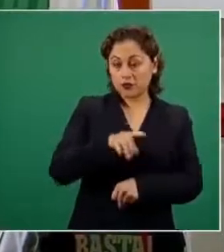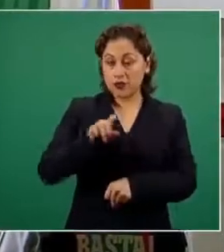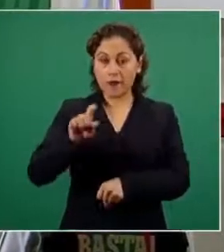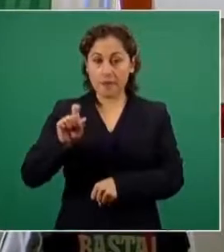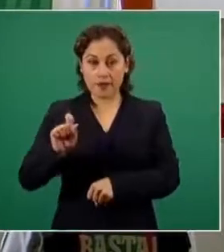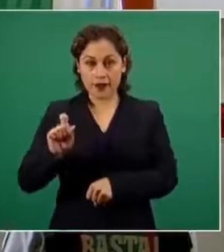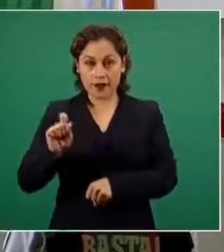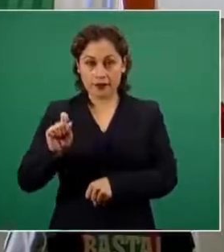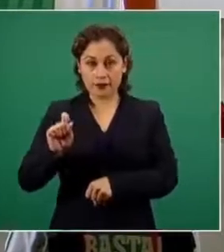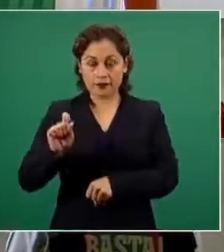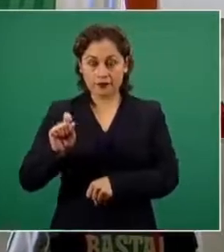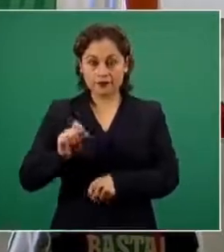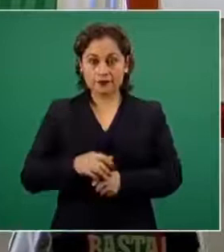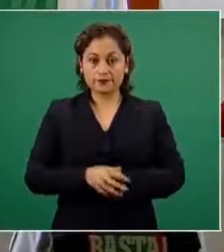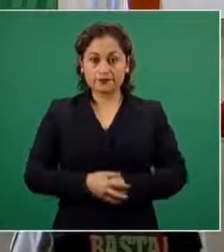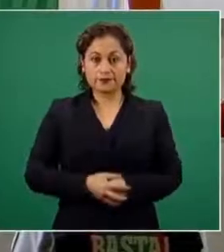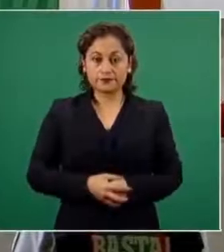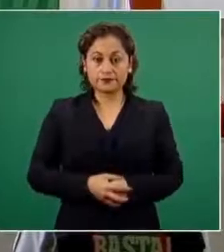En el